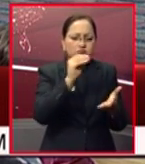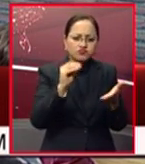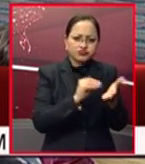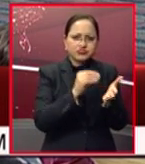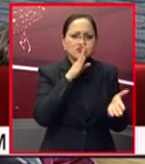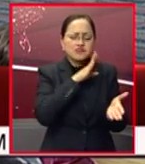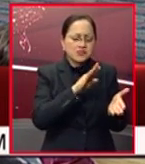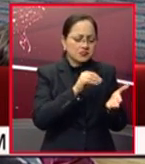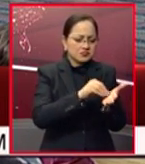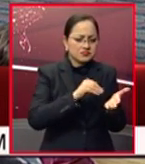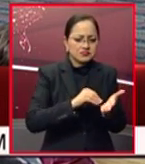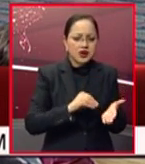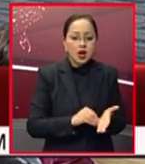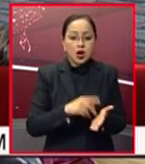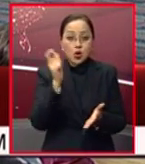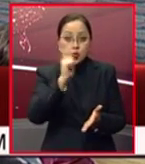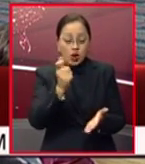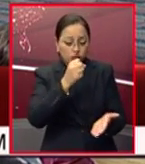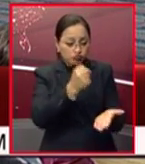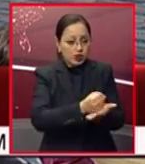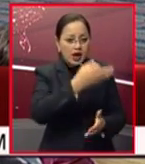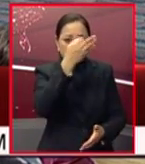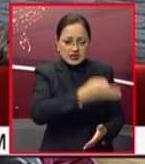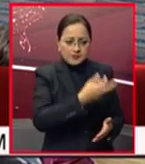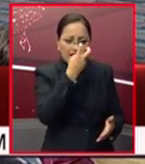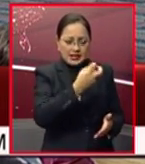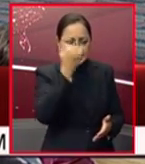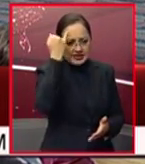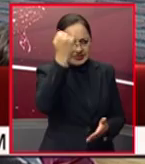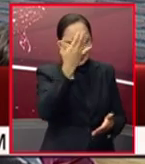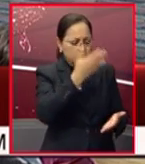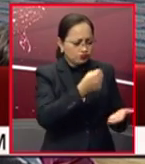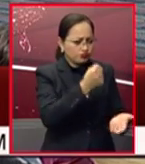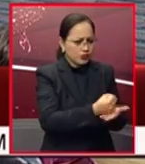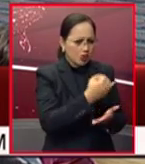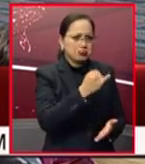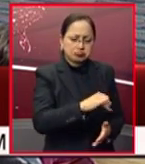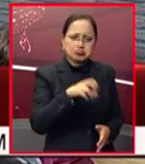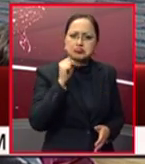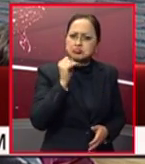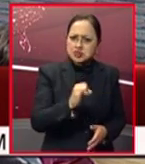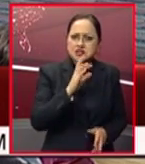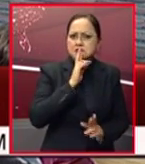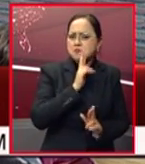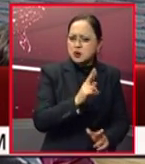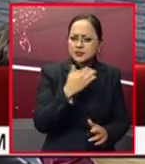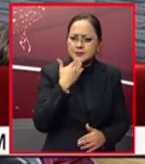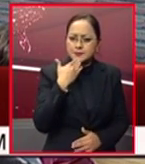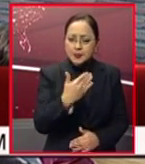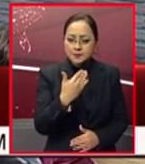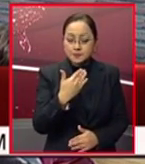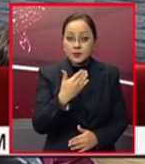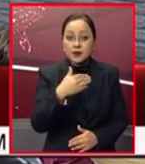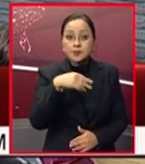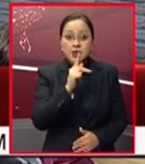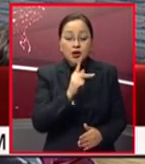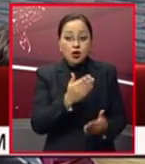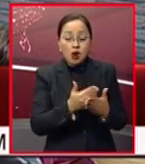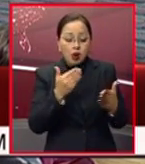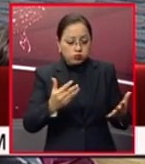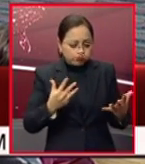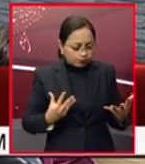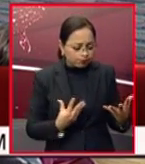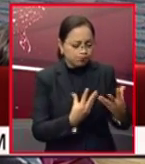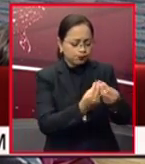puede ser que en el momento que se aprobaron esas disposiciones, pues se encontró una solución razonable, pero ya vista de conjunto,